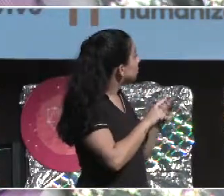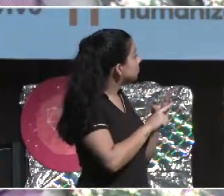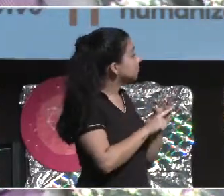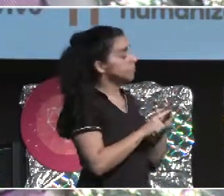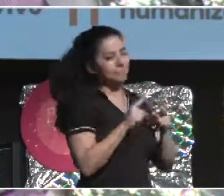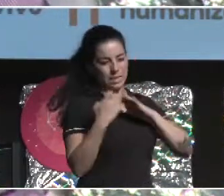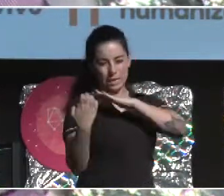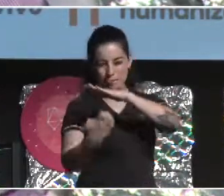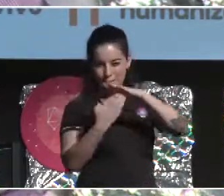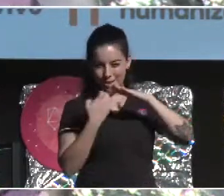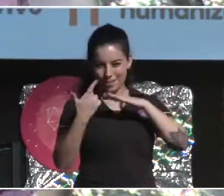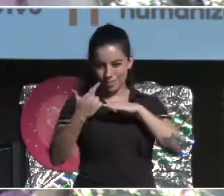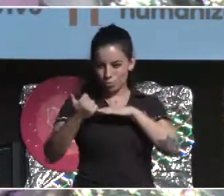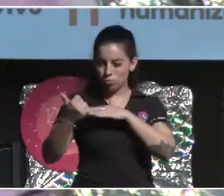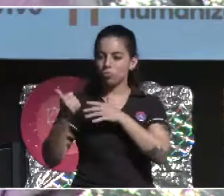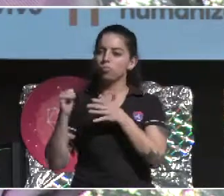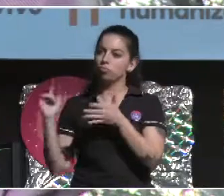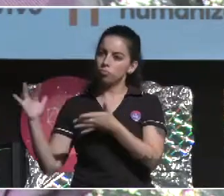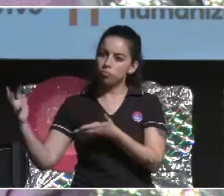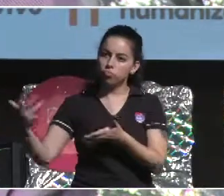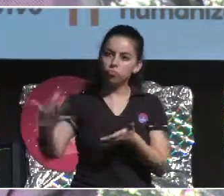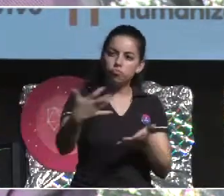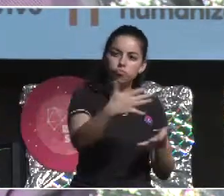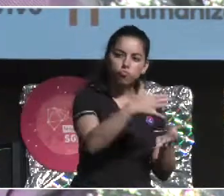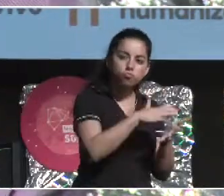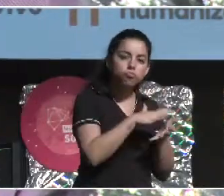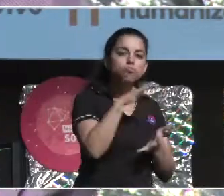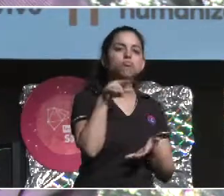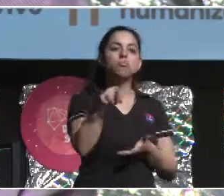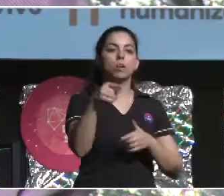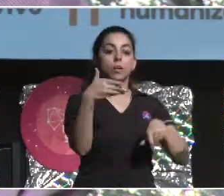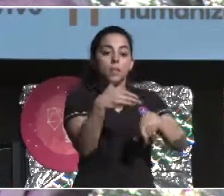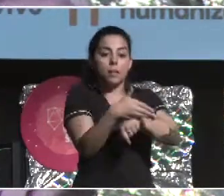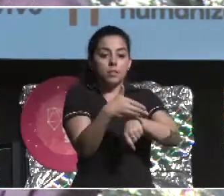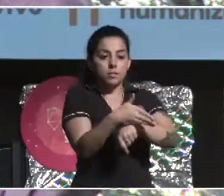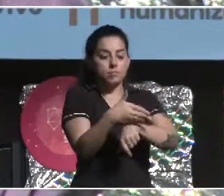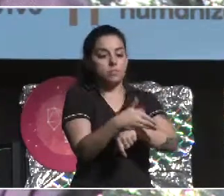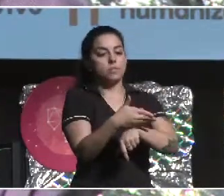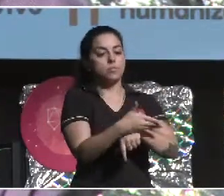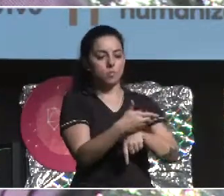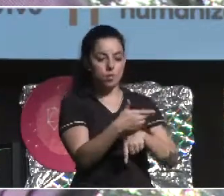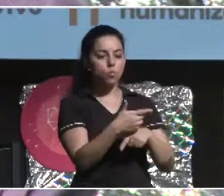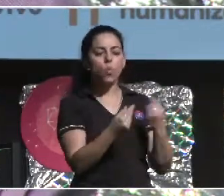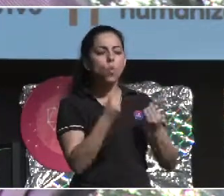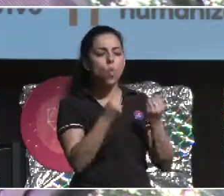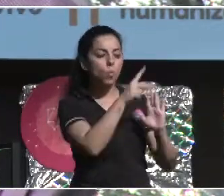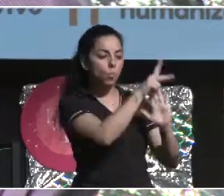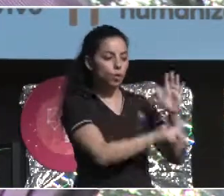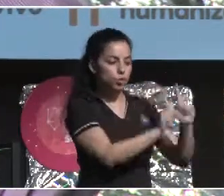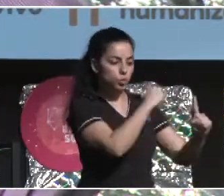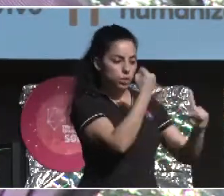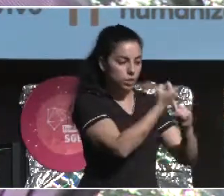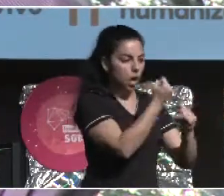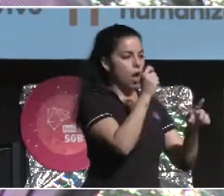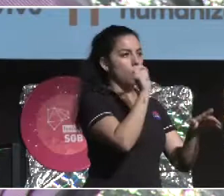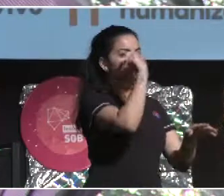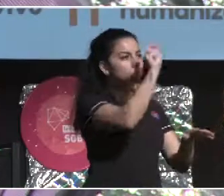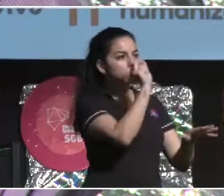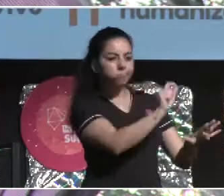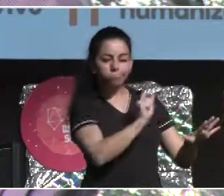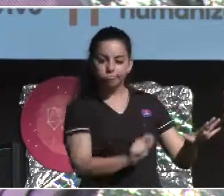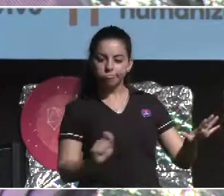medimos tienen una participación a nivel de proyectos sociales geográficamente en el